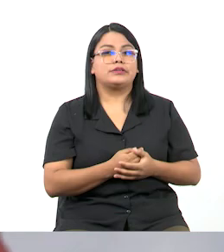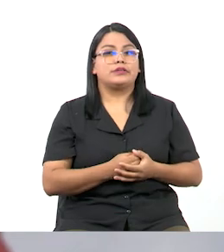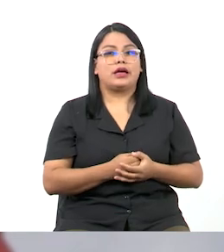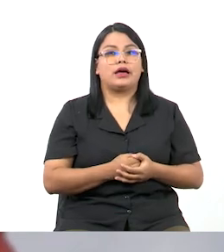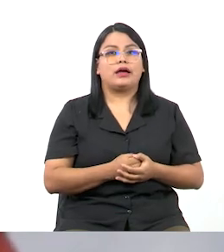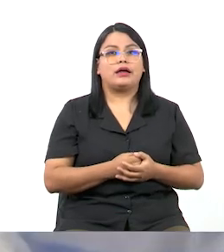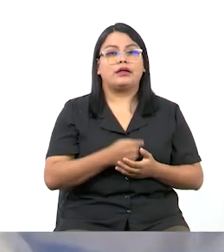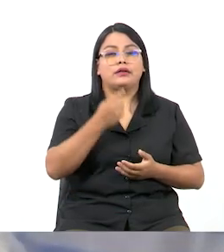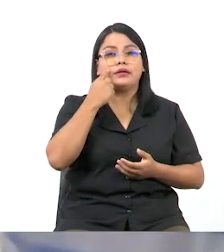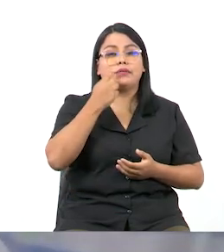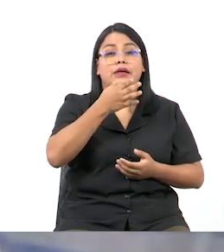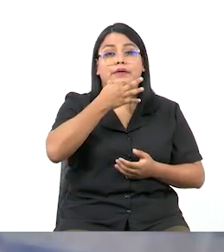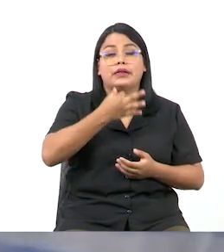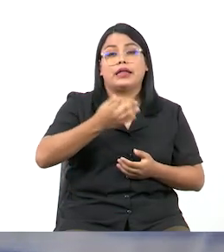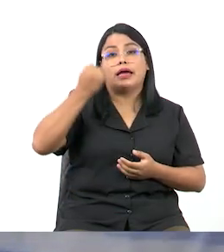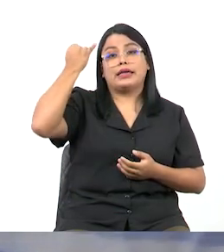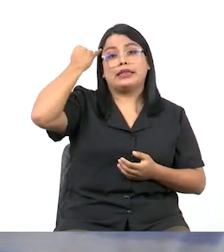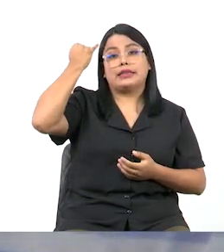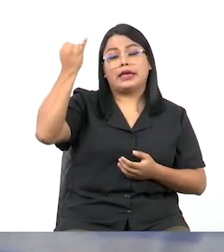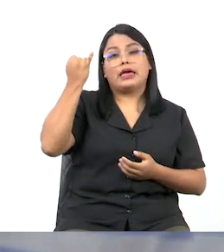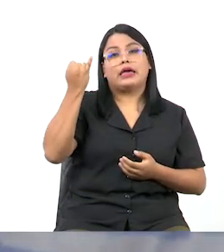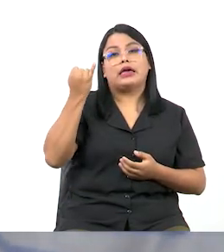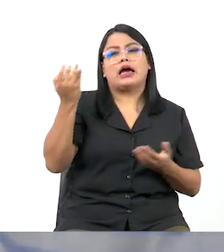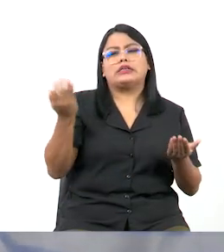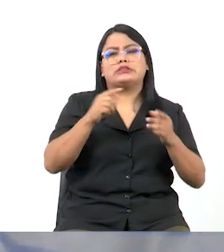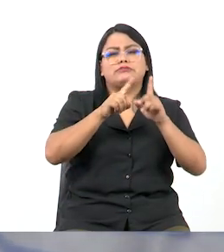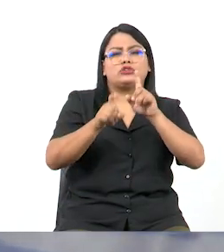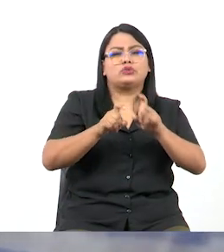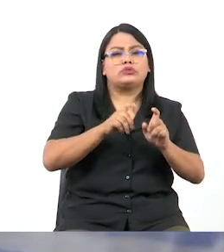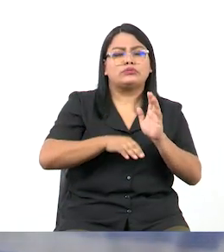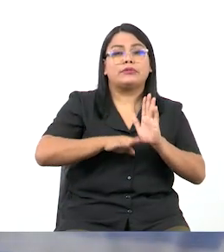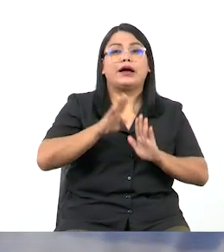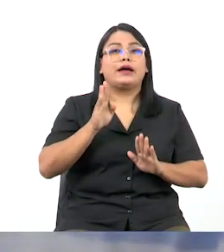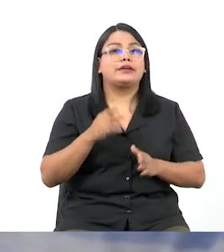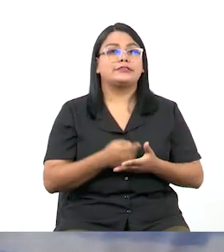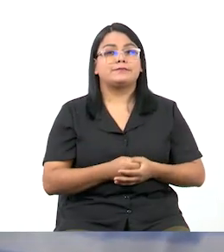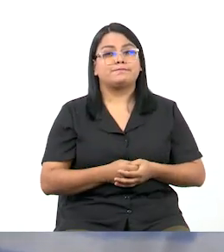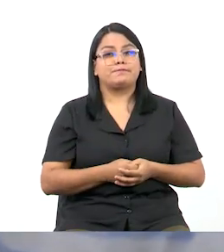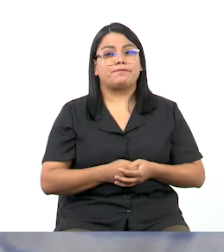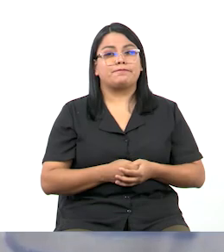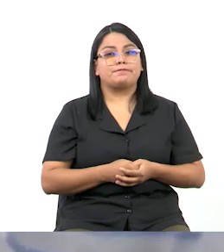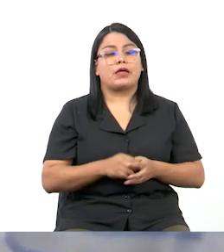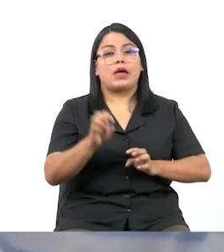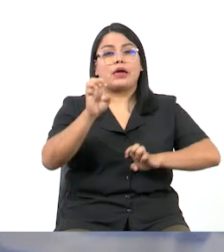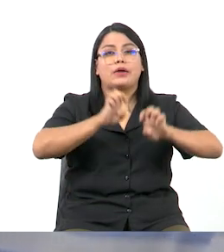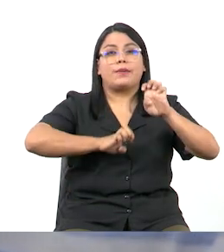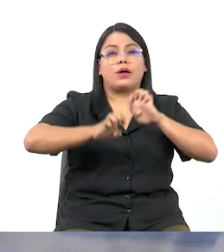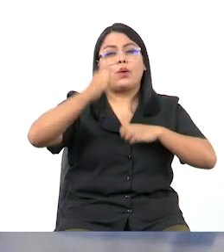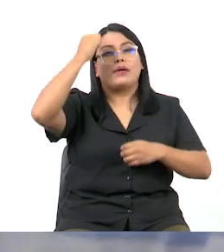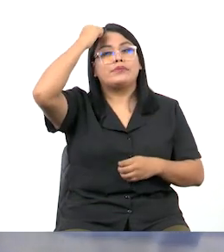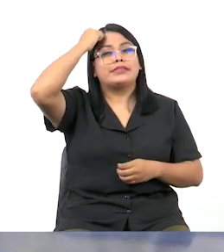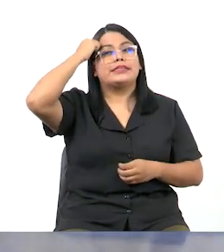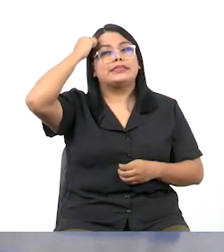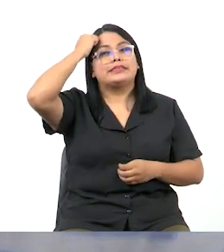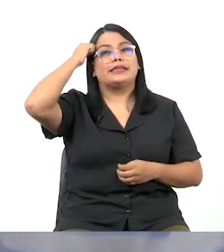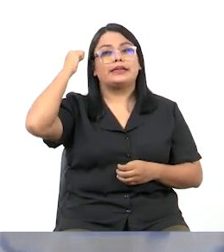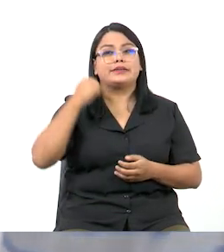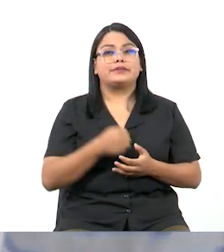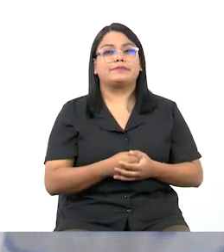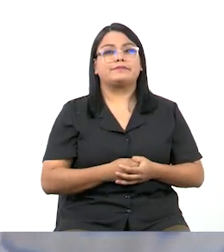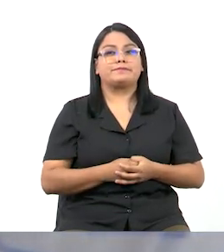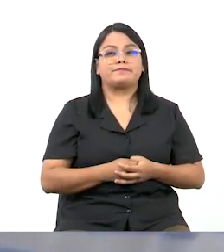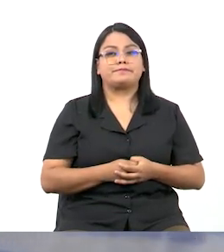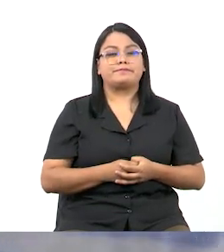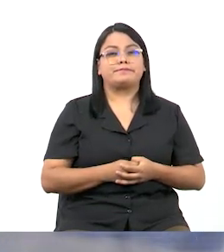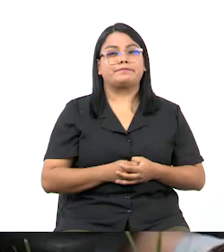personales. Comprobar ideas. Formular preguntas adicionales. Evaluar el aprendizaje.